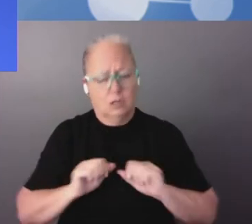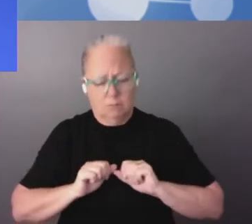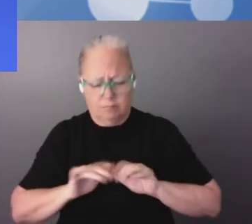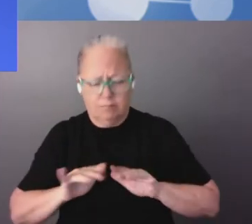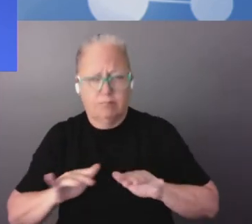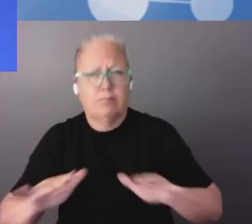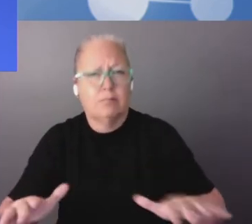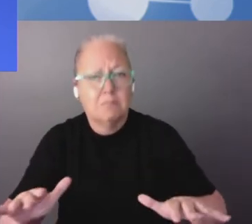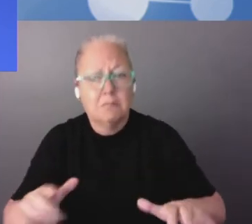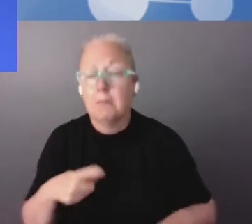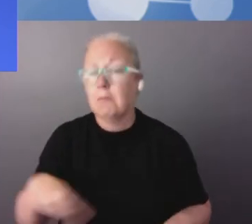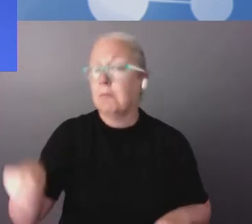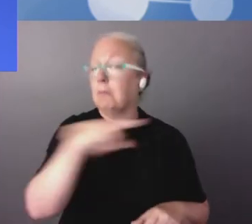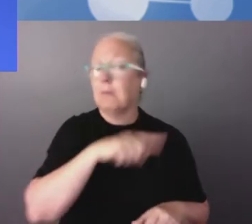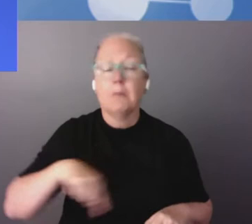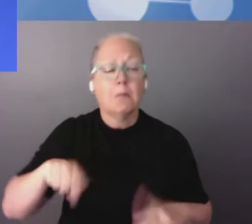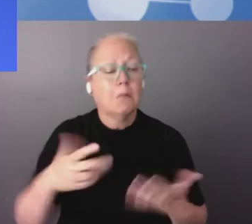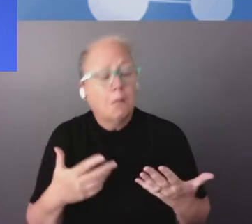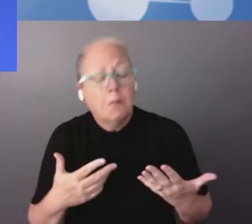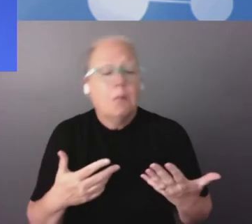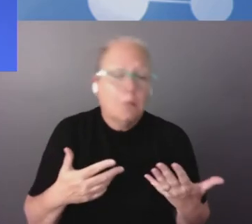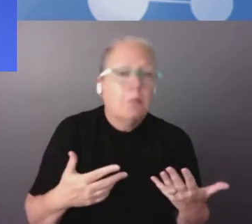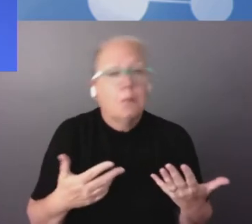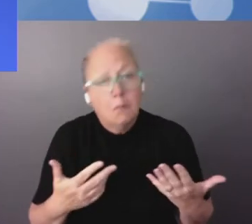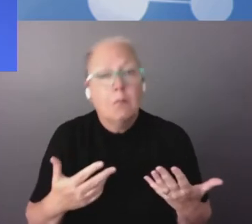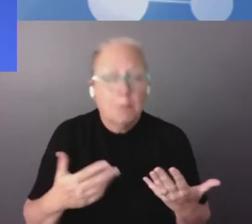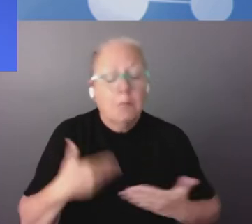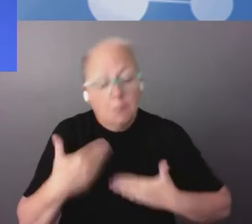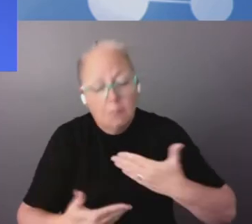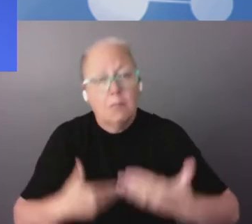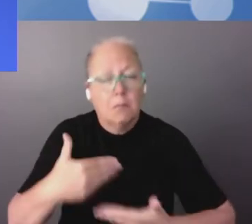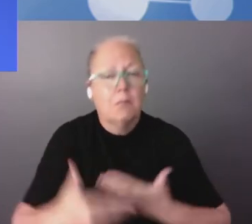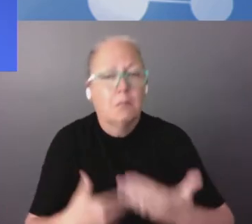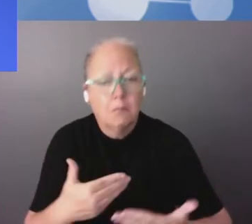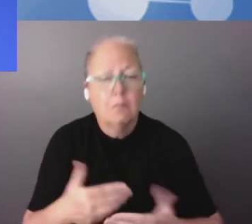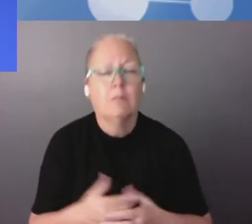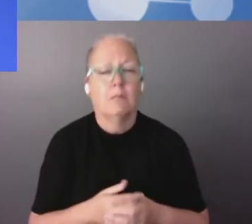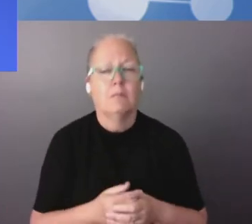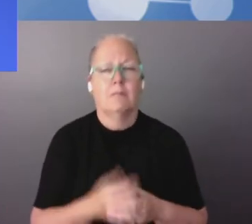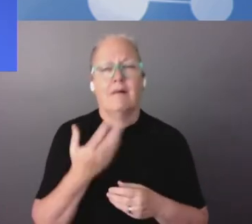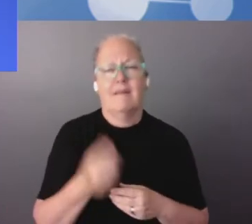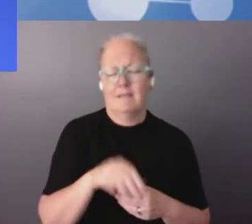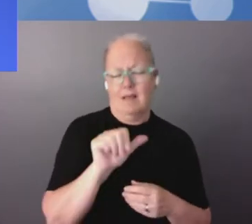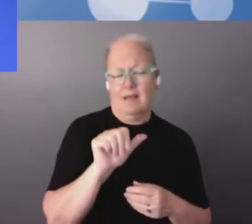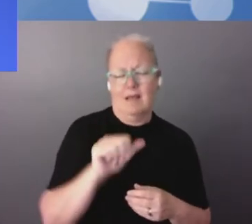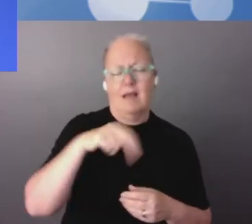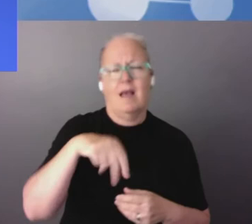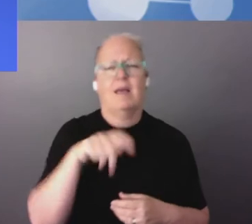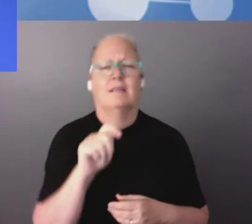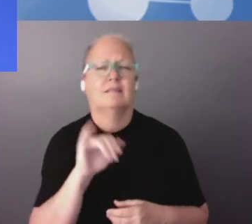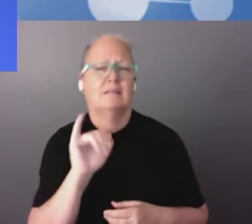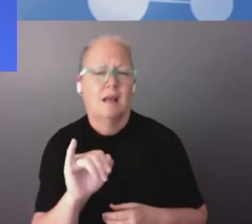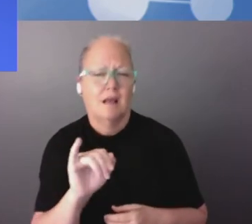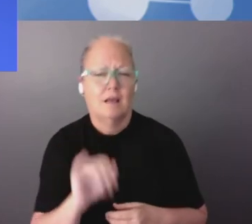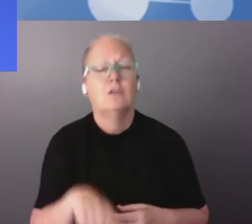afrontaron aquel reto llamando a la vida instituciones antimonopolio. De la misma forma, hoy estamos ante